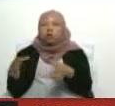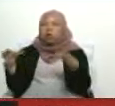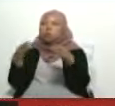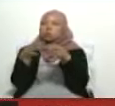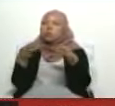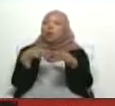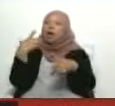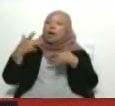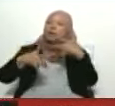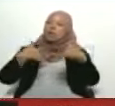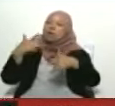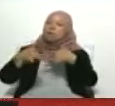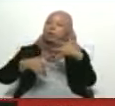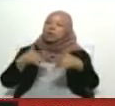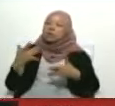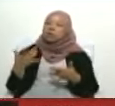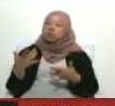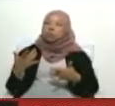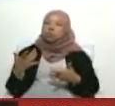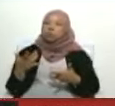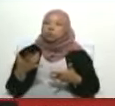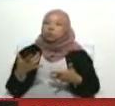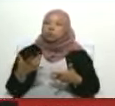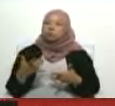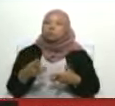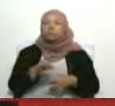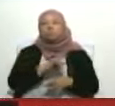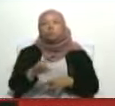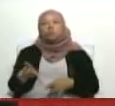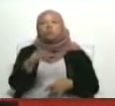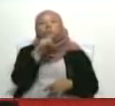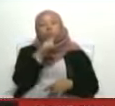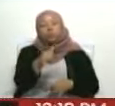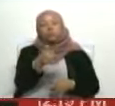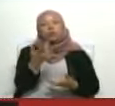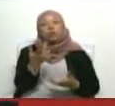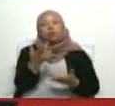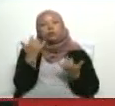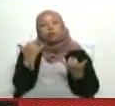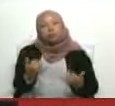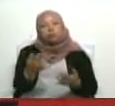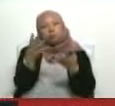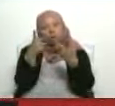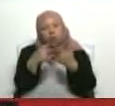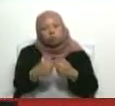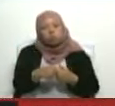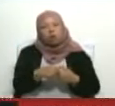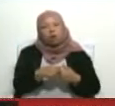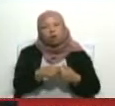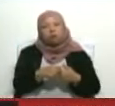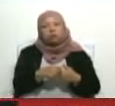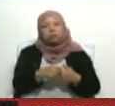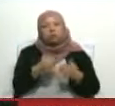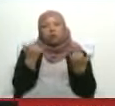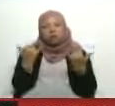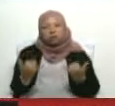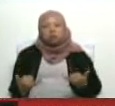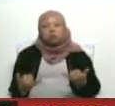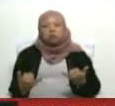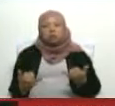de acciones que obviamente vamos a enumerar y nombrar, tienen ya